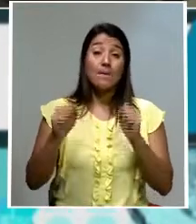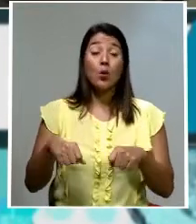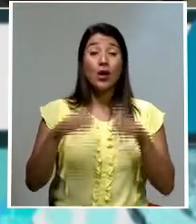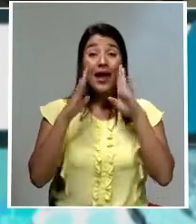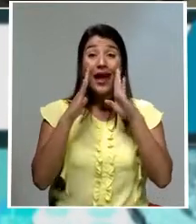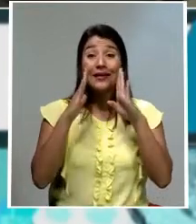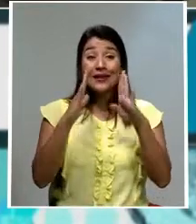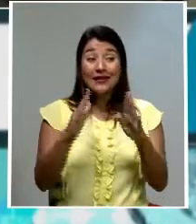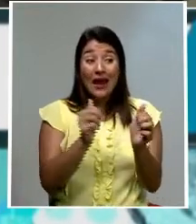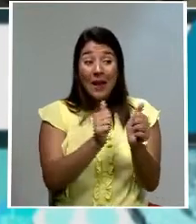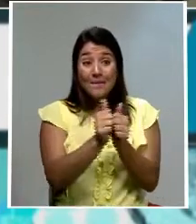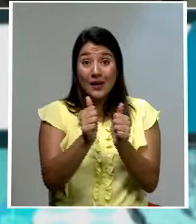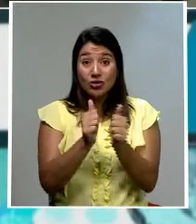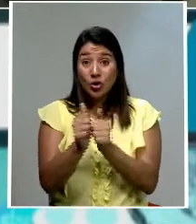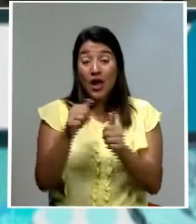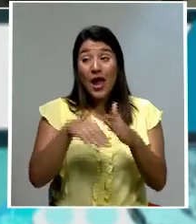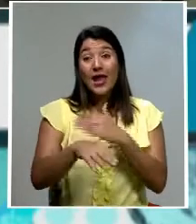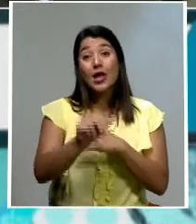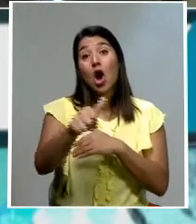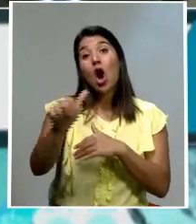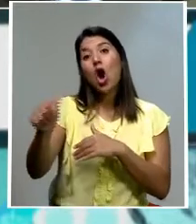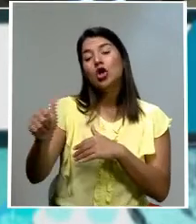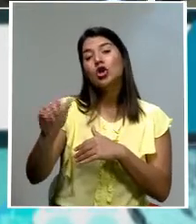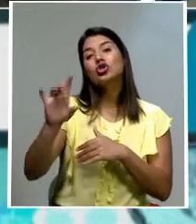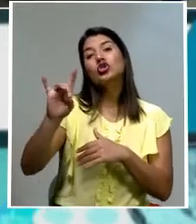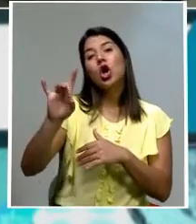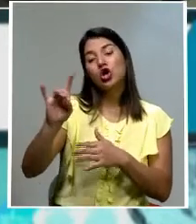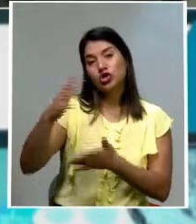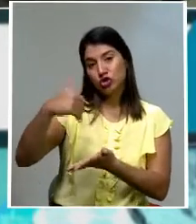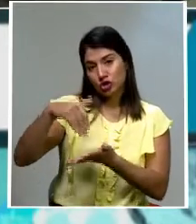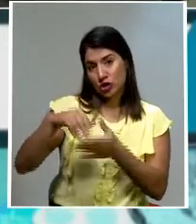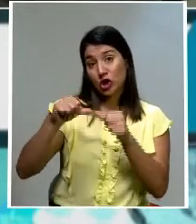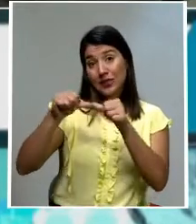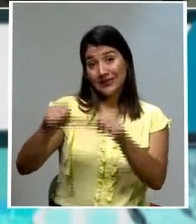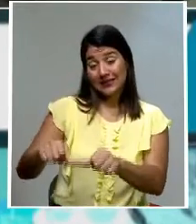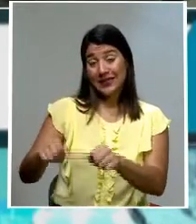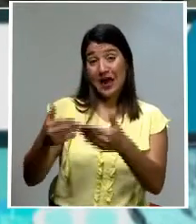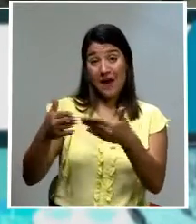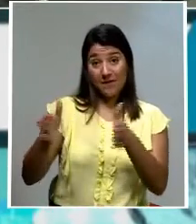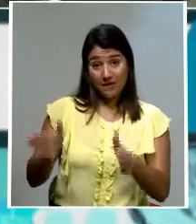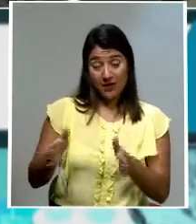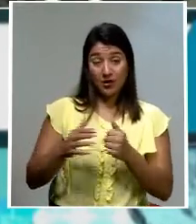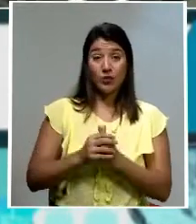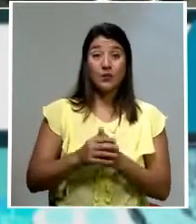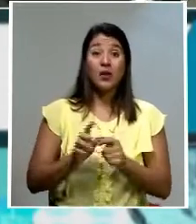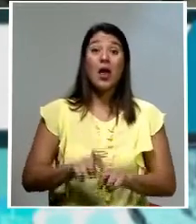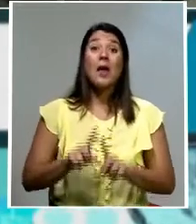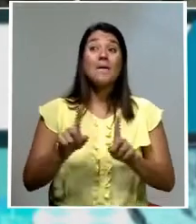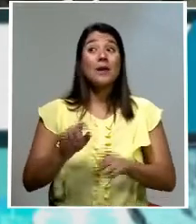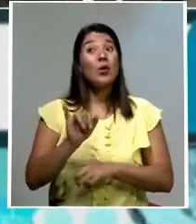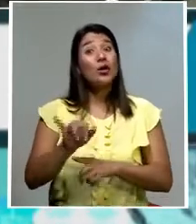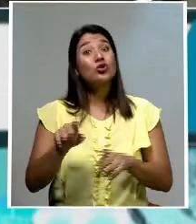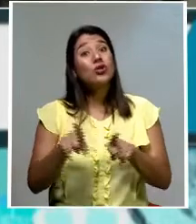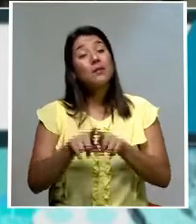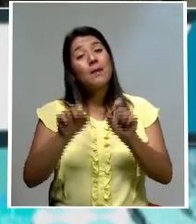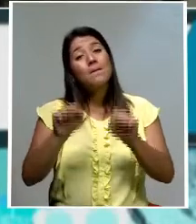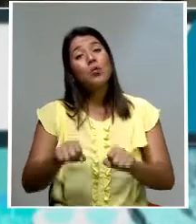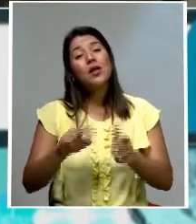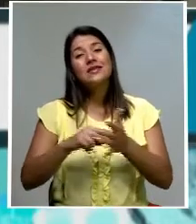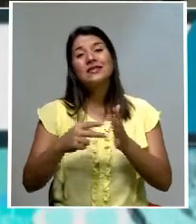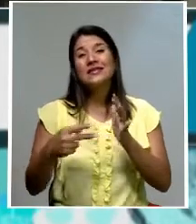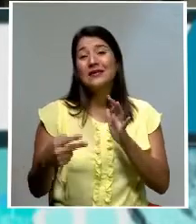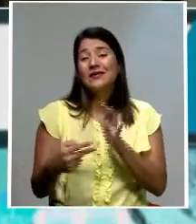de personas posibles en los otros 8 centros que sí van a quedar activos. Pero esto también puede generar